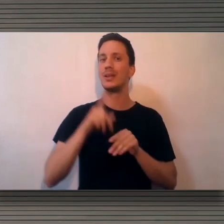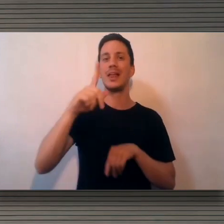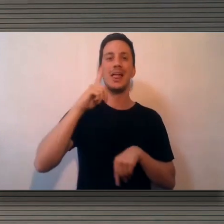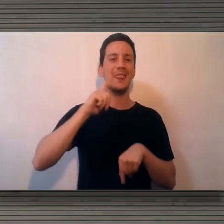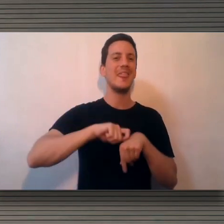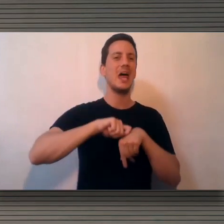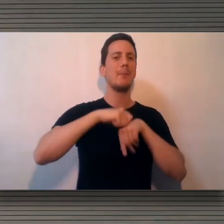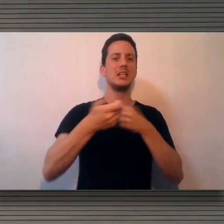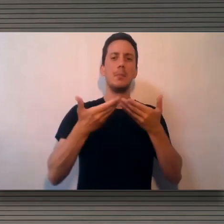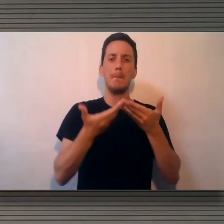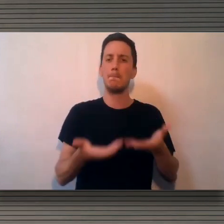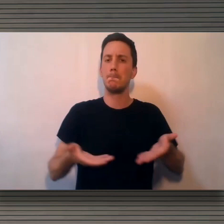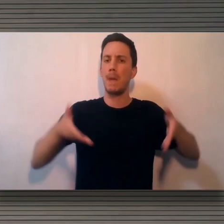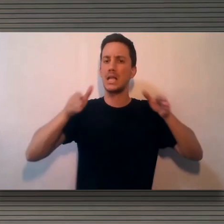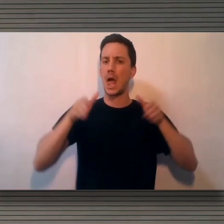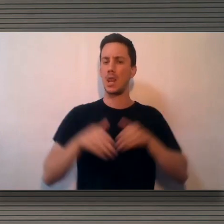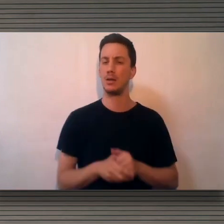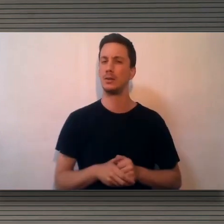pañal.